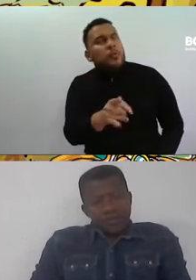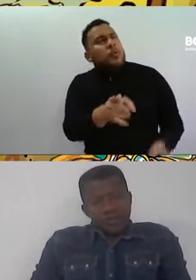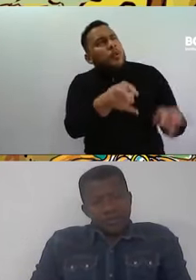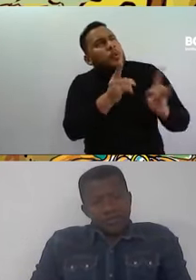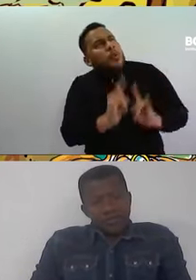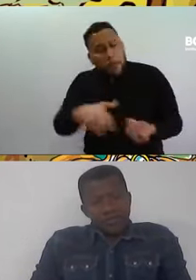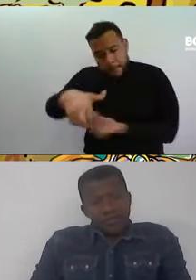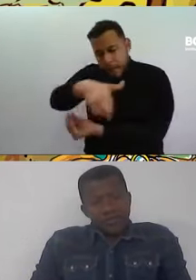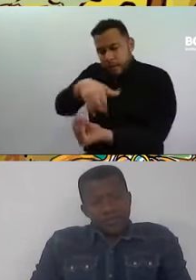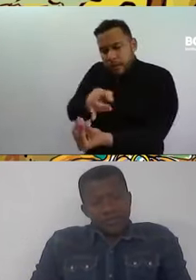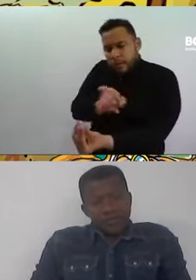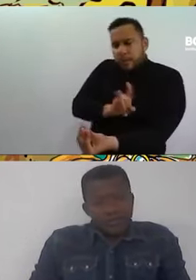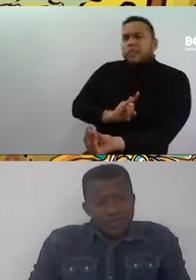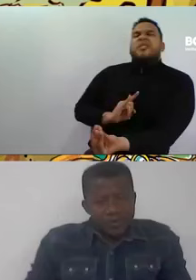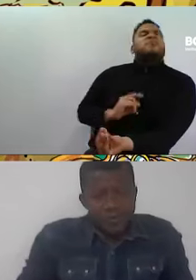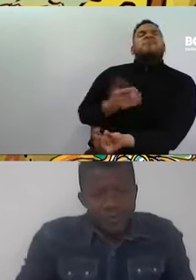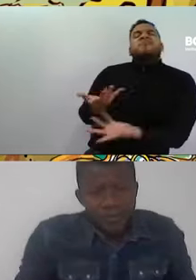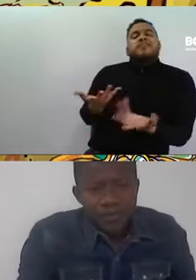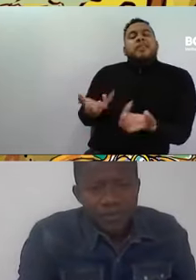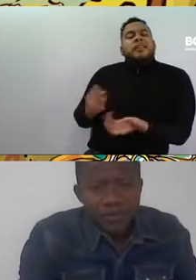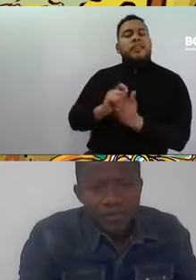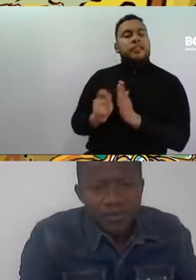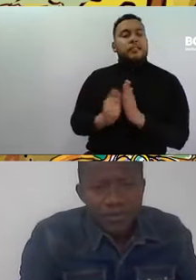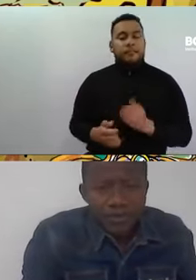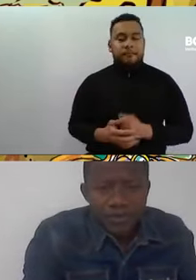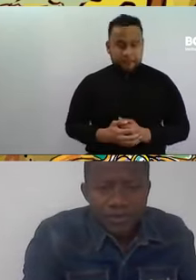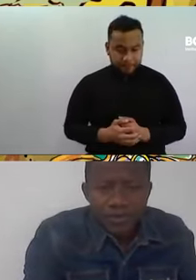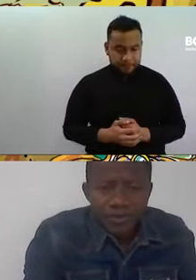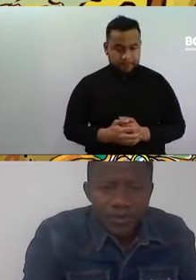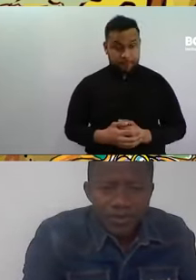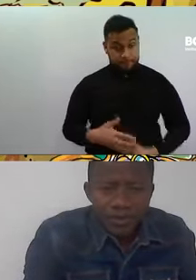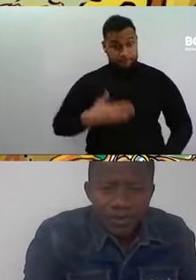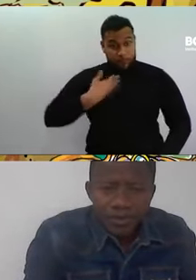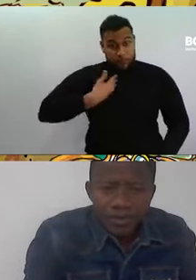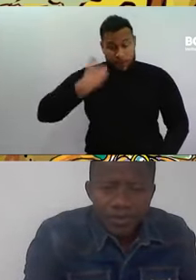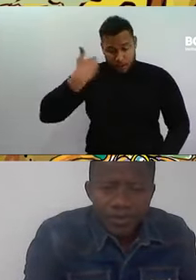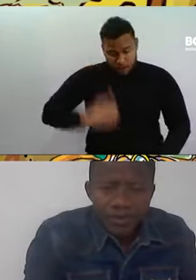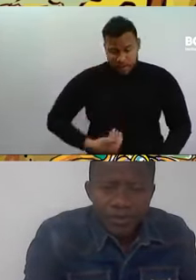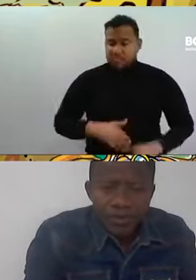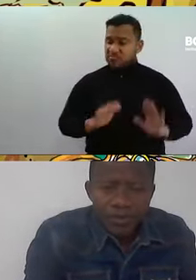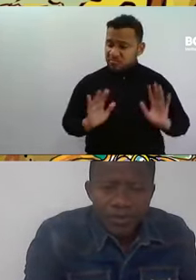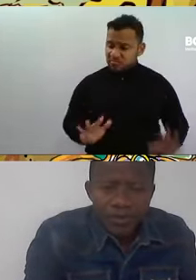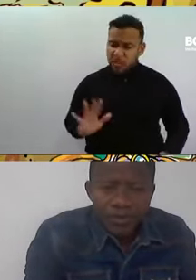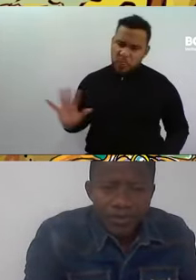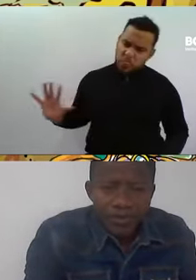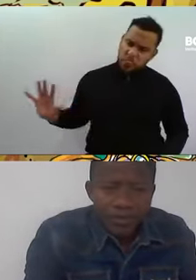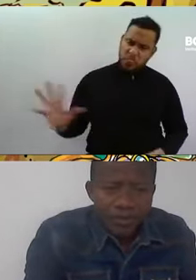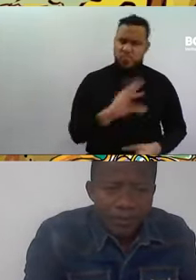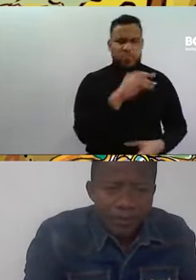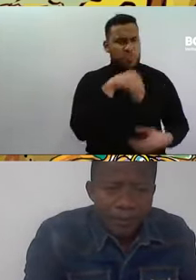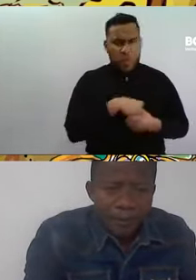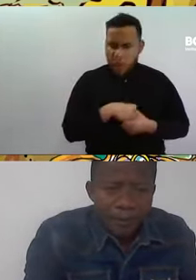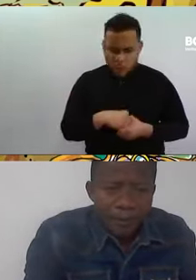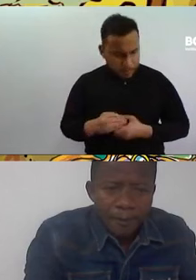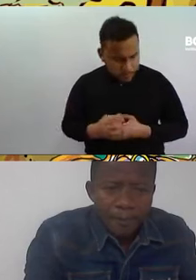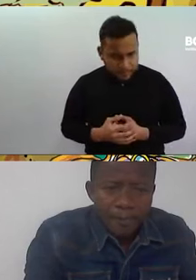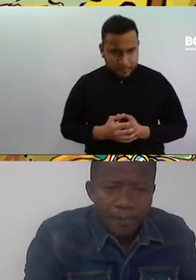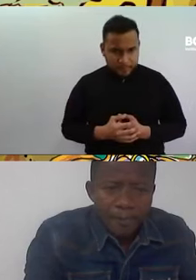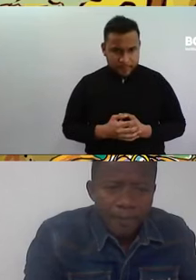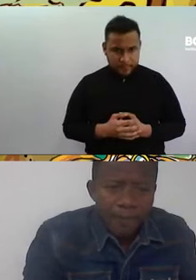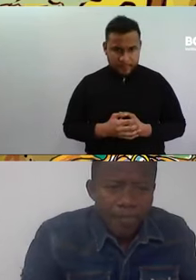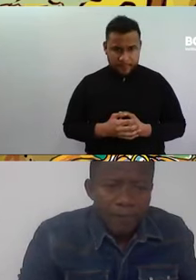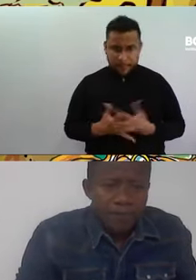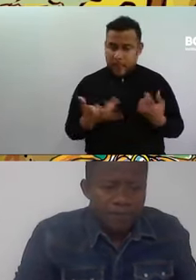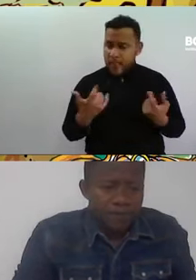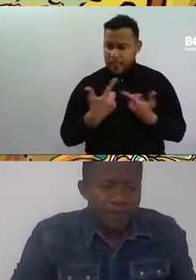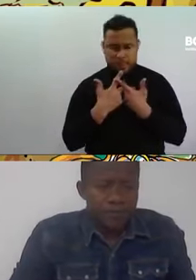A mí me motiva todo. ¿En qué sentido? Me motiva el dolor por la